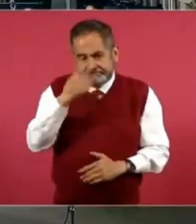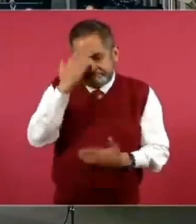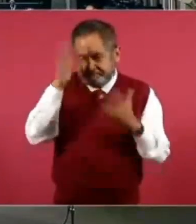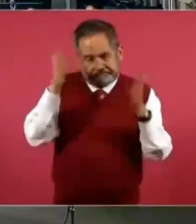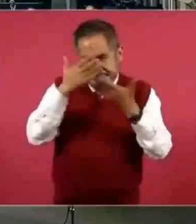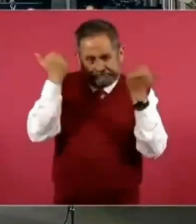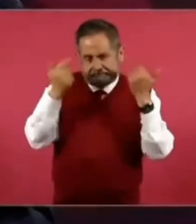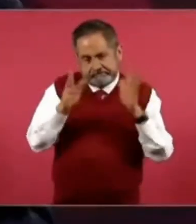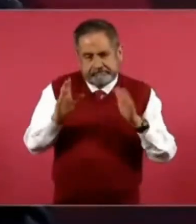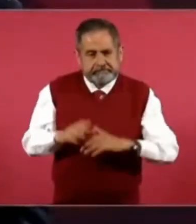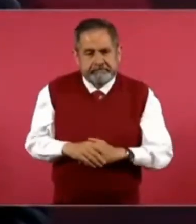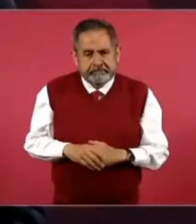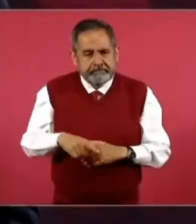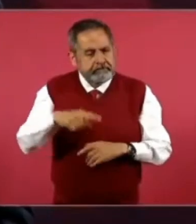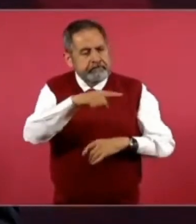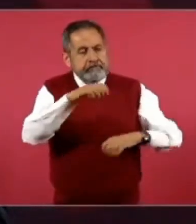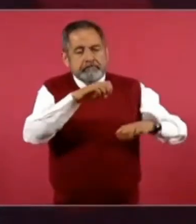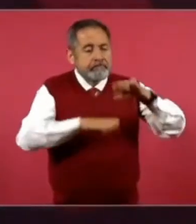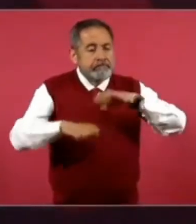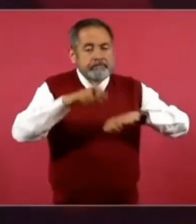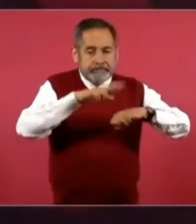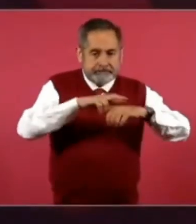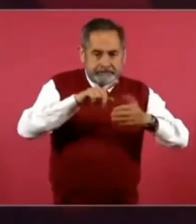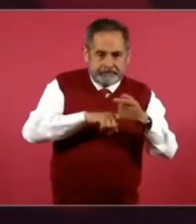No, el embajador es